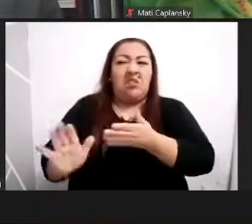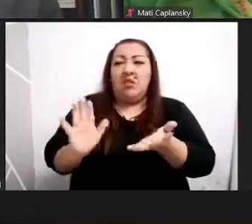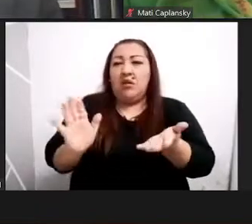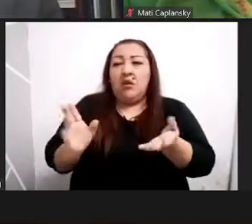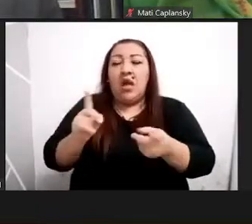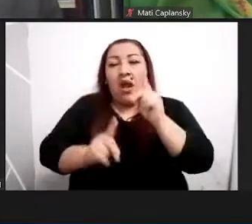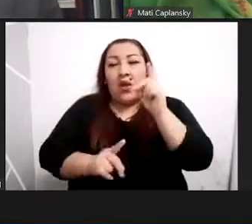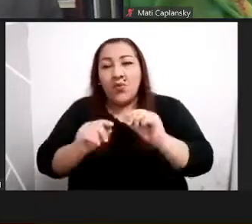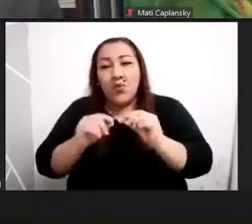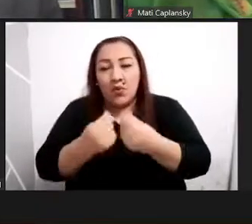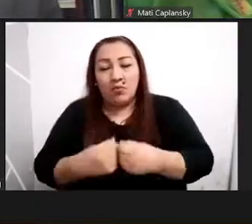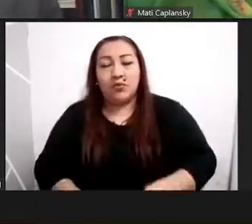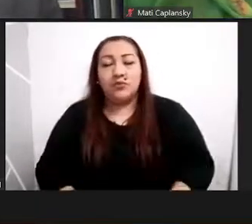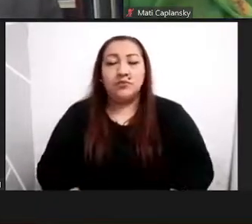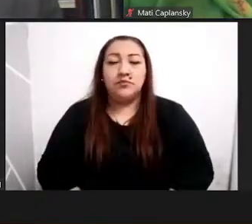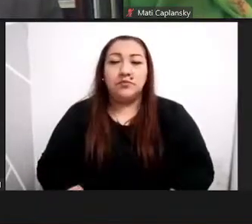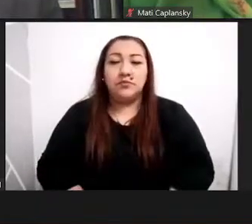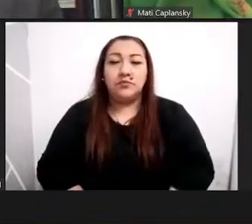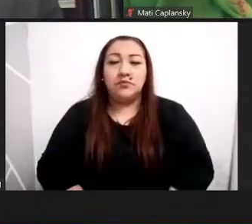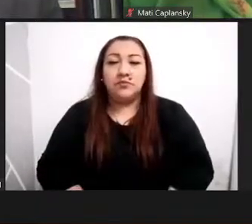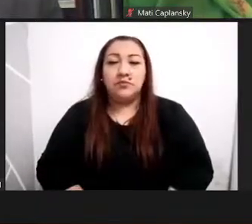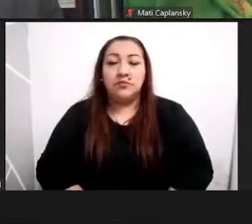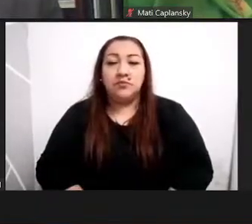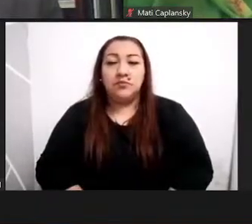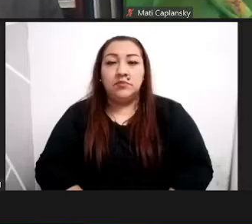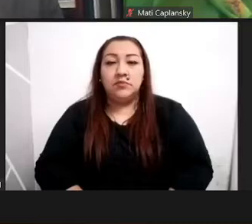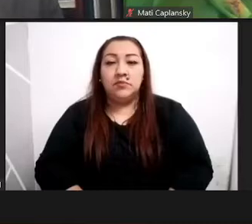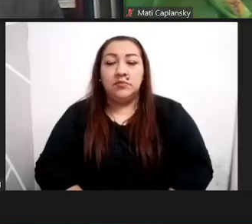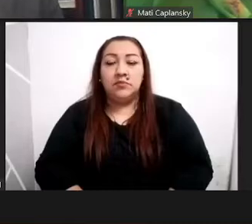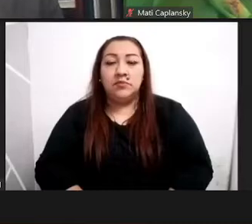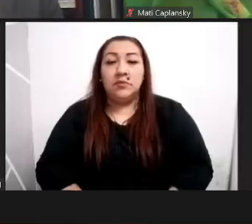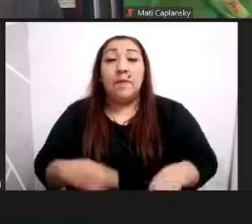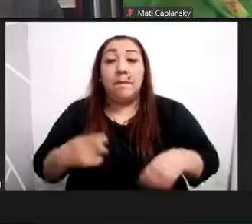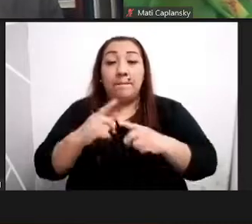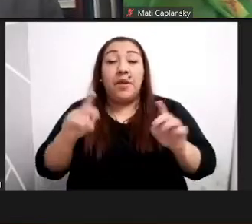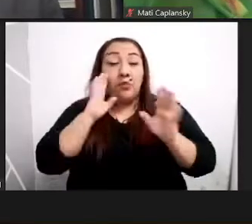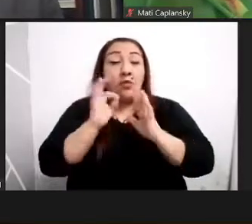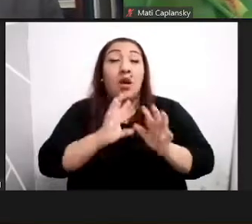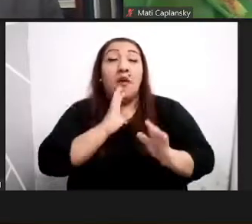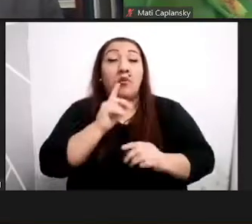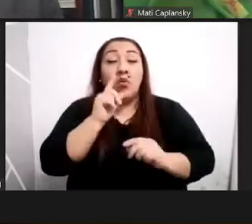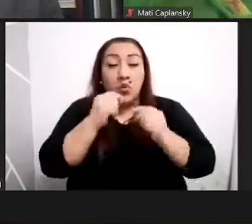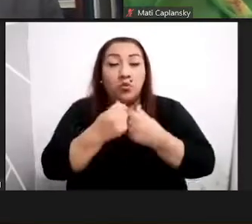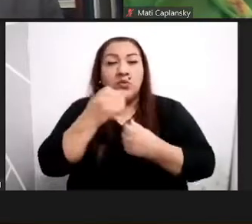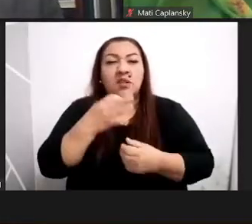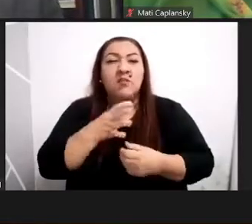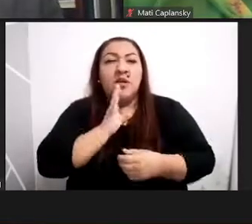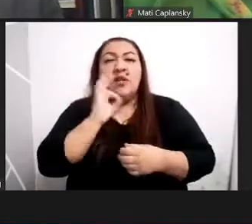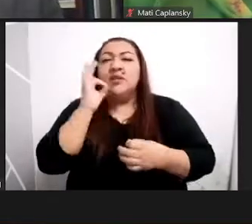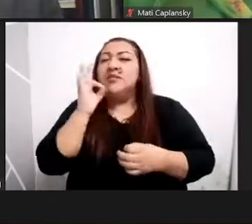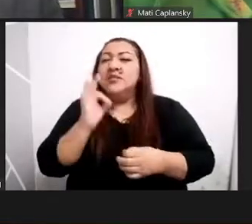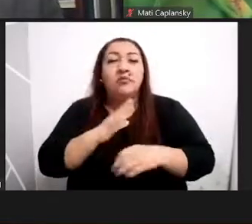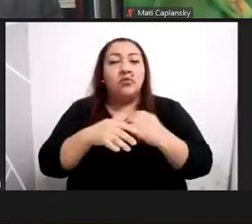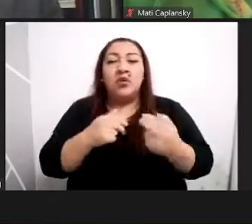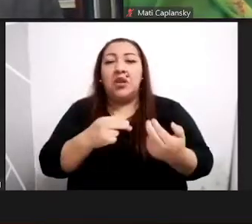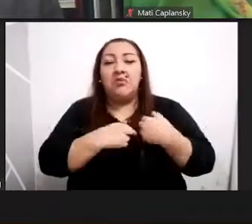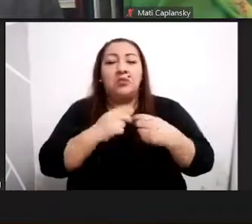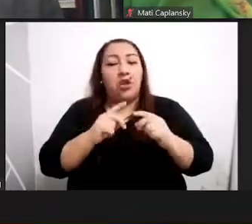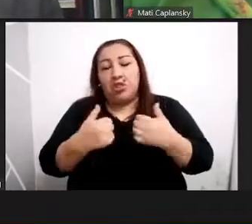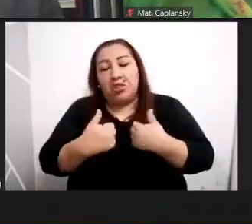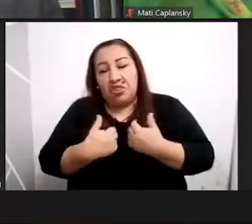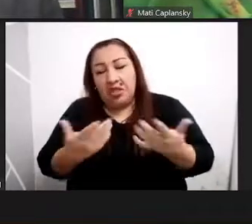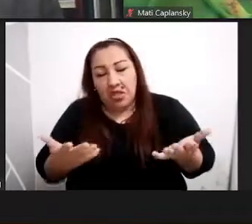Y yo creo que si hay que hablar de un grupo del que nadie habla y que siempre estará infrarrepresentado porque no